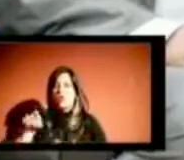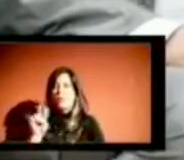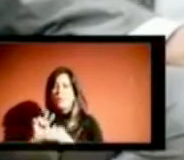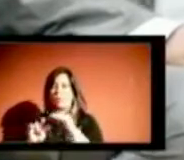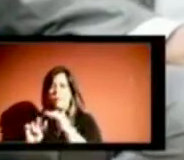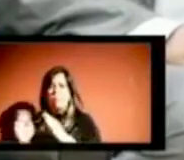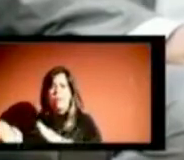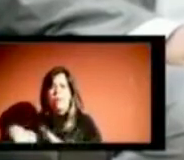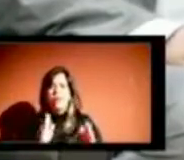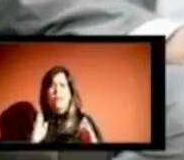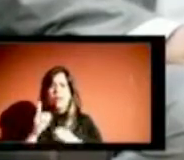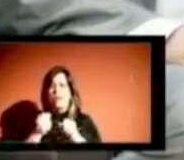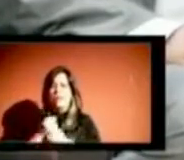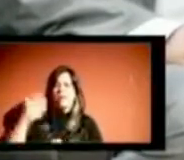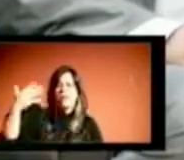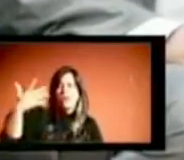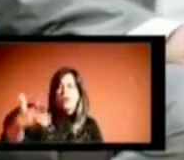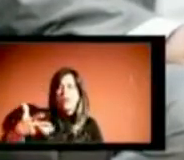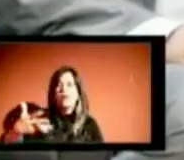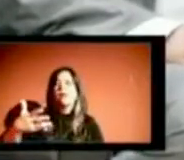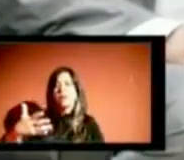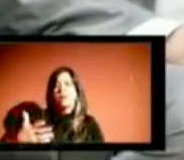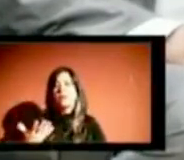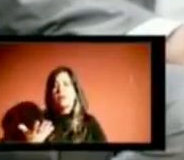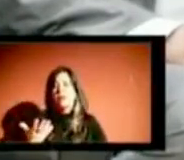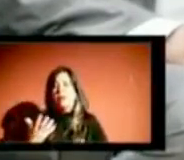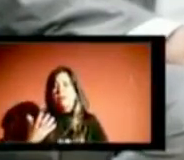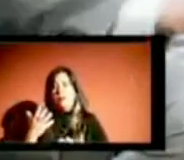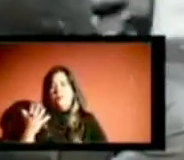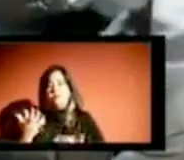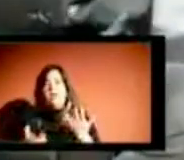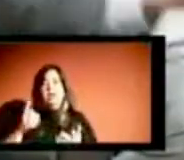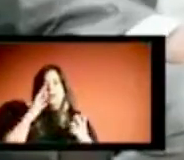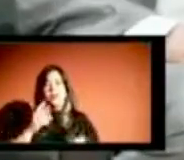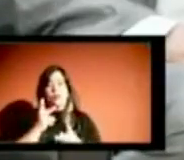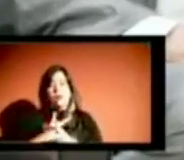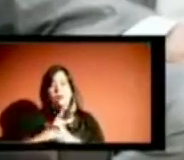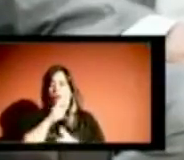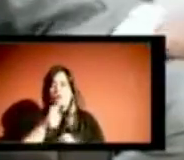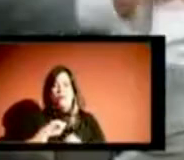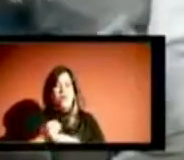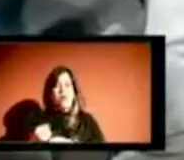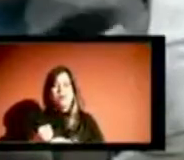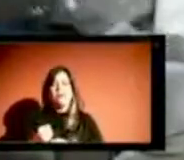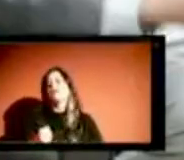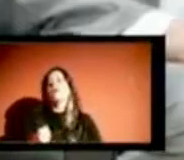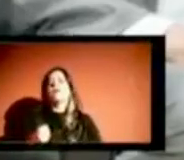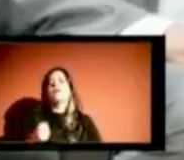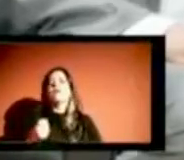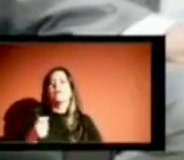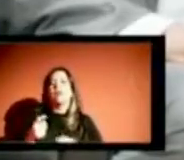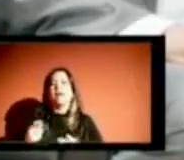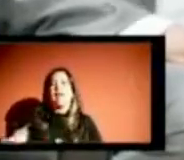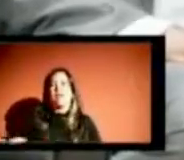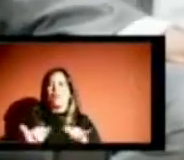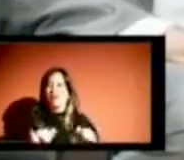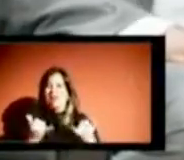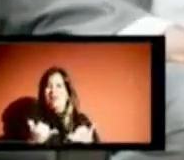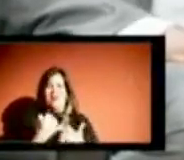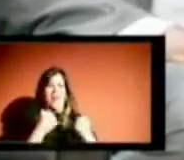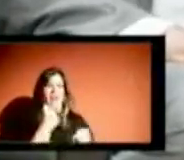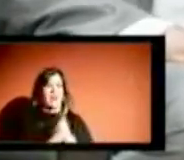recaudo para el año que viene, aunque sea conservadora, no falle por tanta distancia como falló en este año.